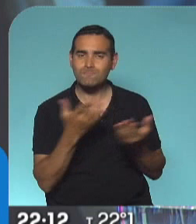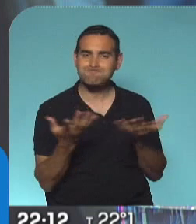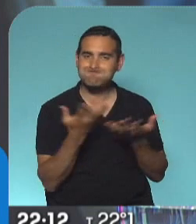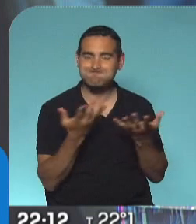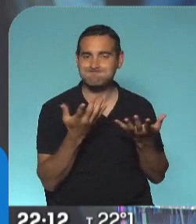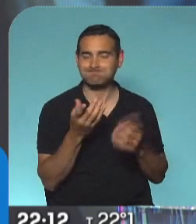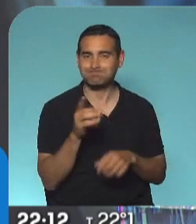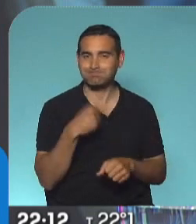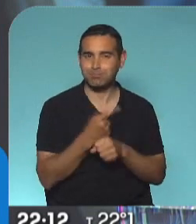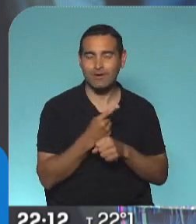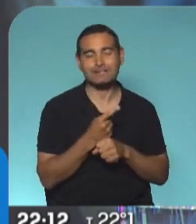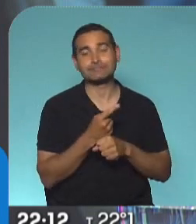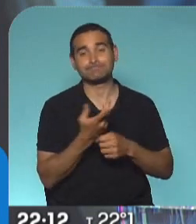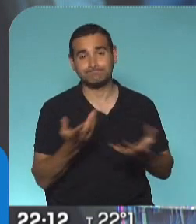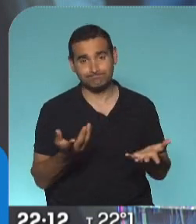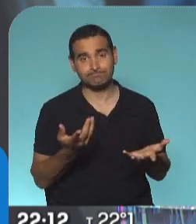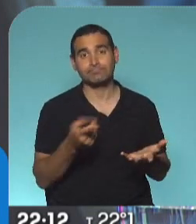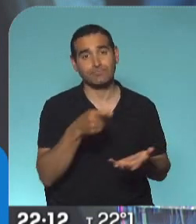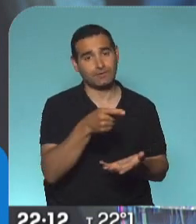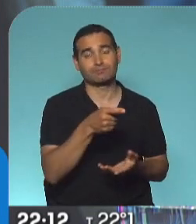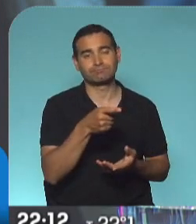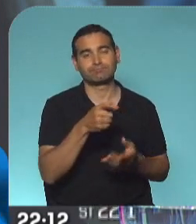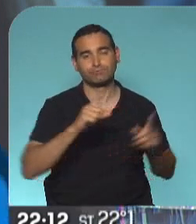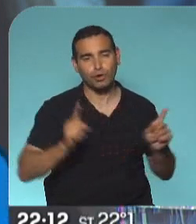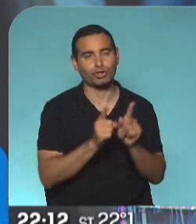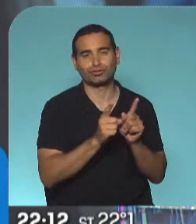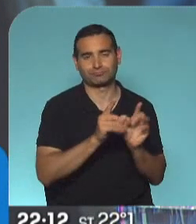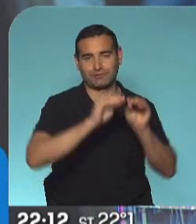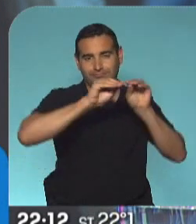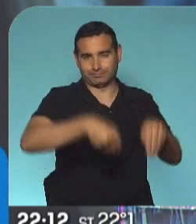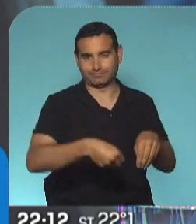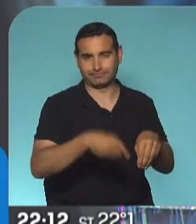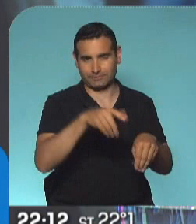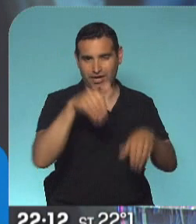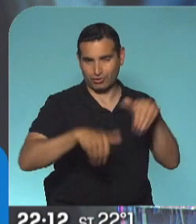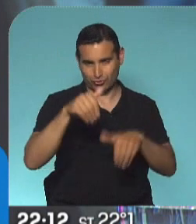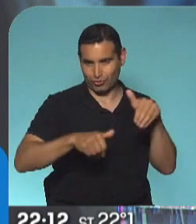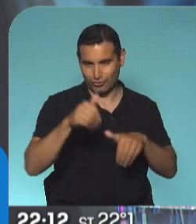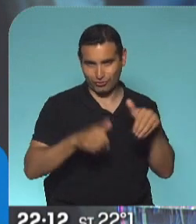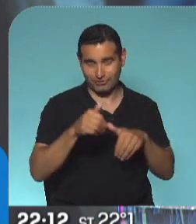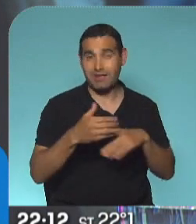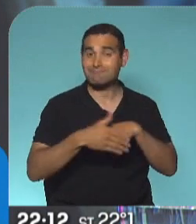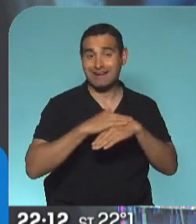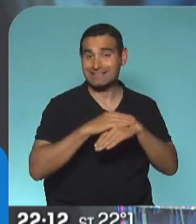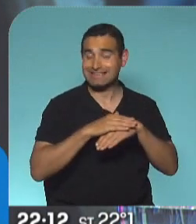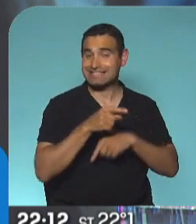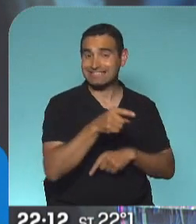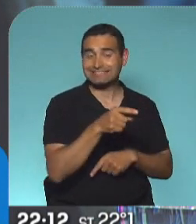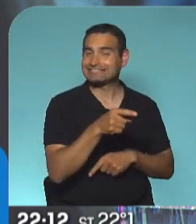este conflicto y en definitiva me parece que esto es lo que resume un poco ese desgaste con el que se encontró Daniel Martínez, que